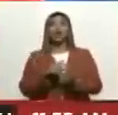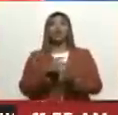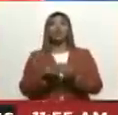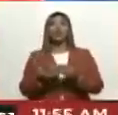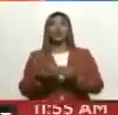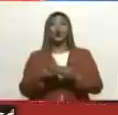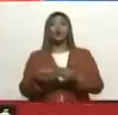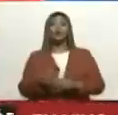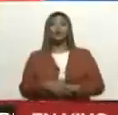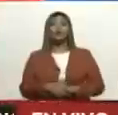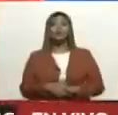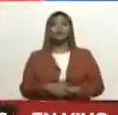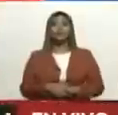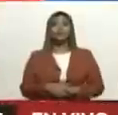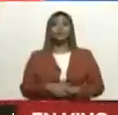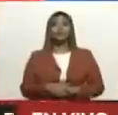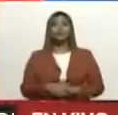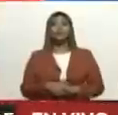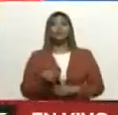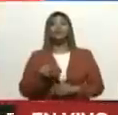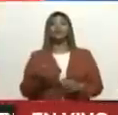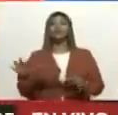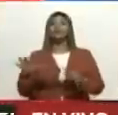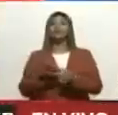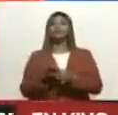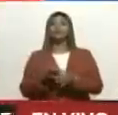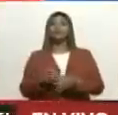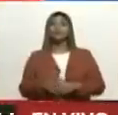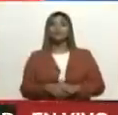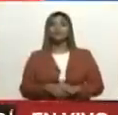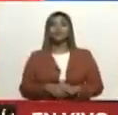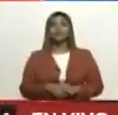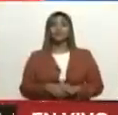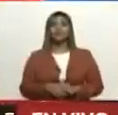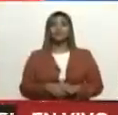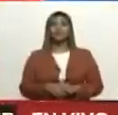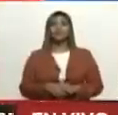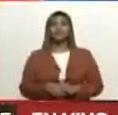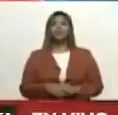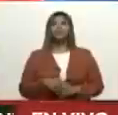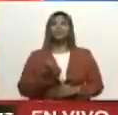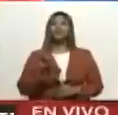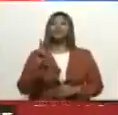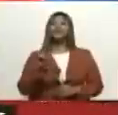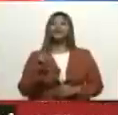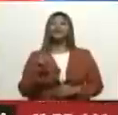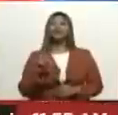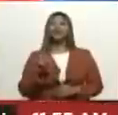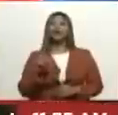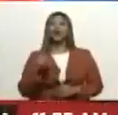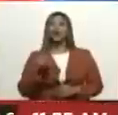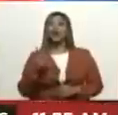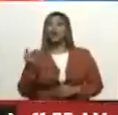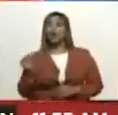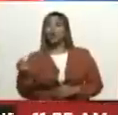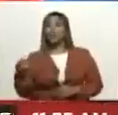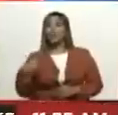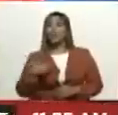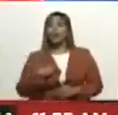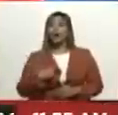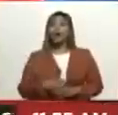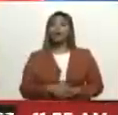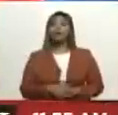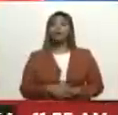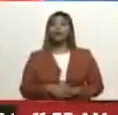moneda extranjera, tienen para eso sus enlaces. Y quienes no se atrevan